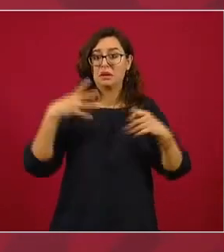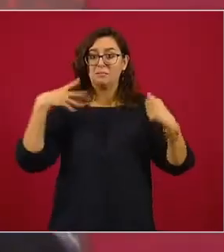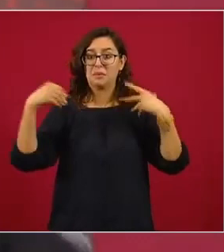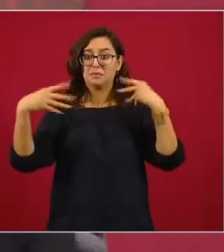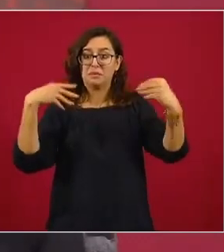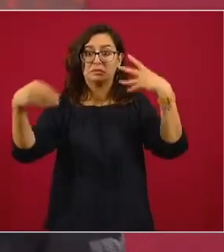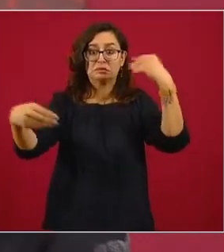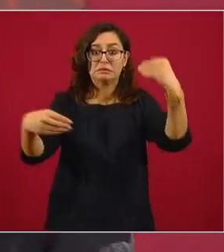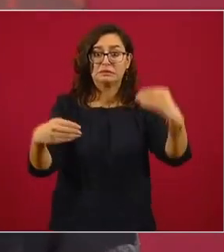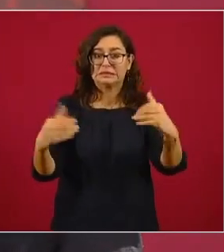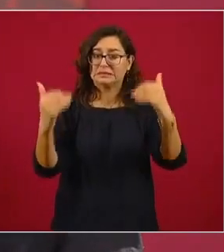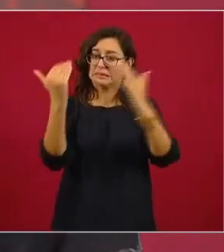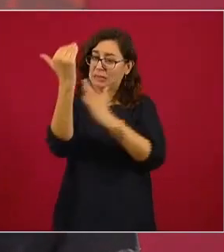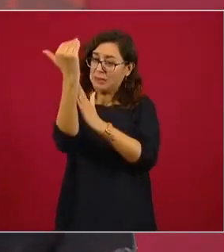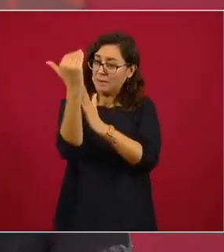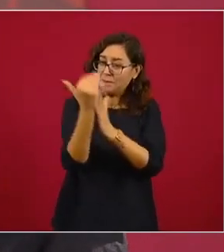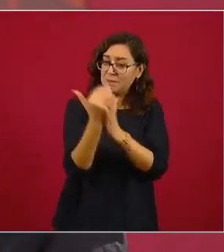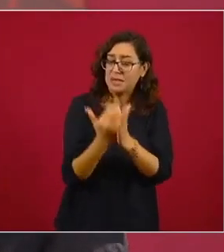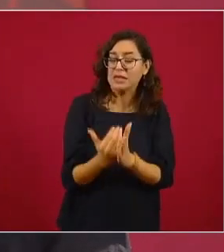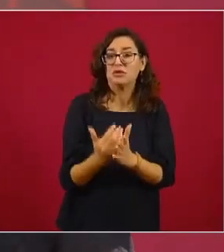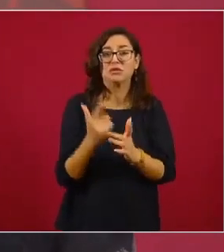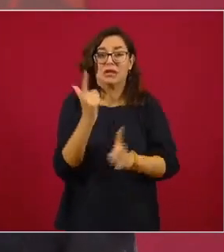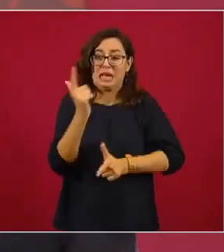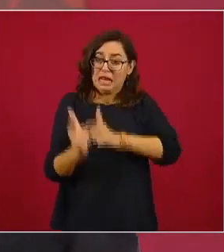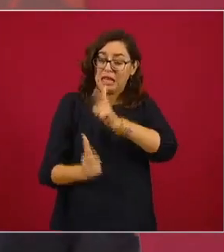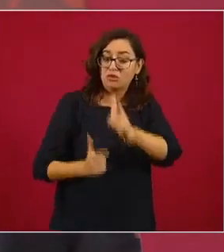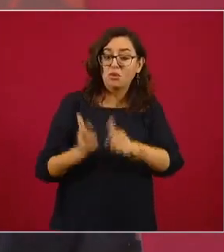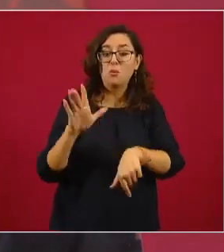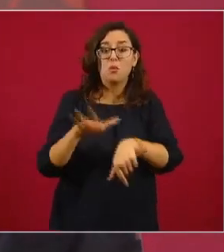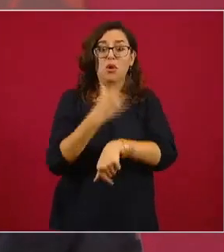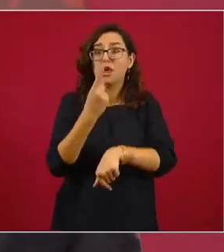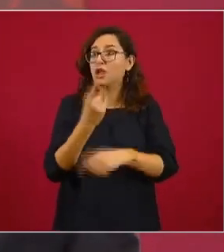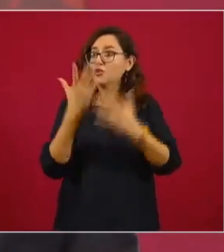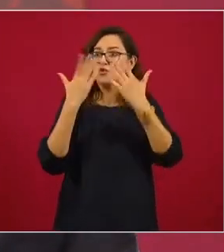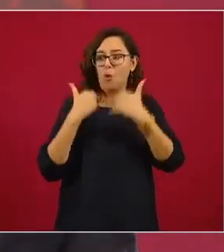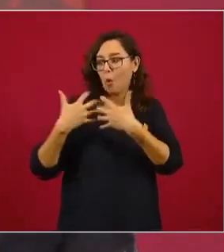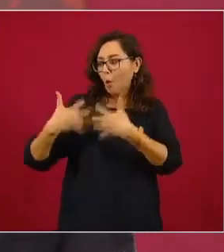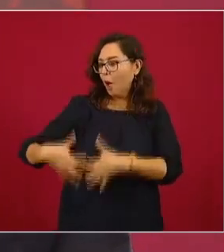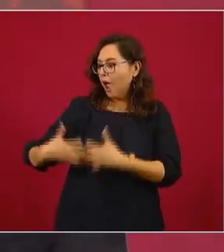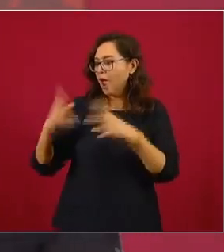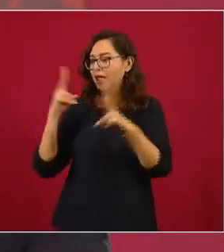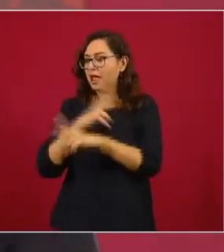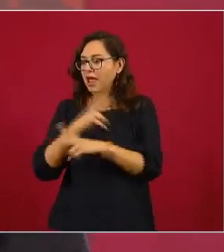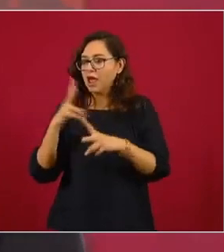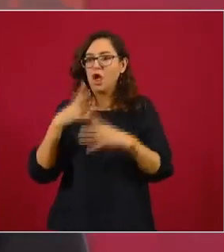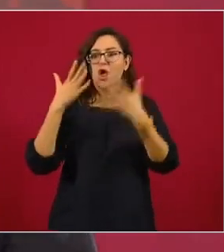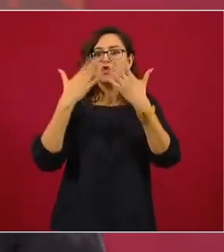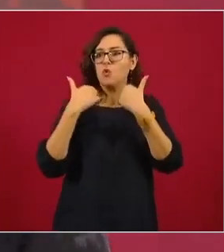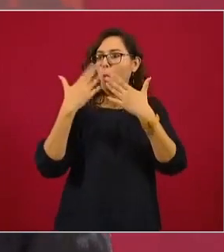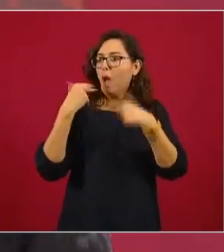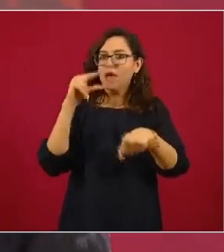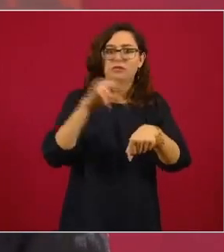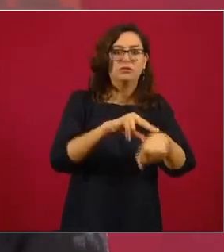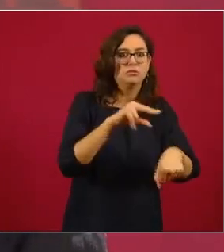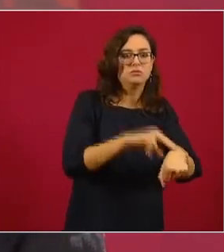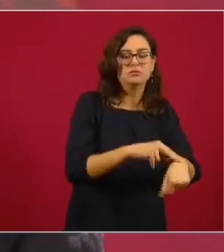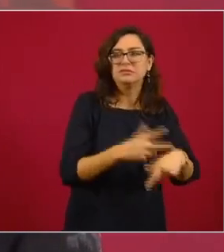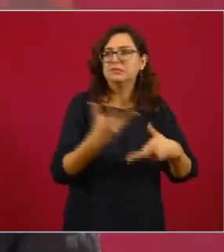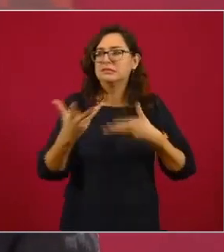no teníamos los ventiladores ni teníamos los especialistas, la gente se guardó.